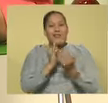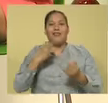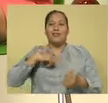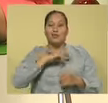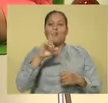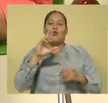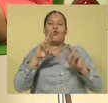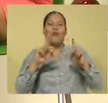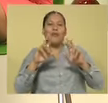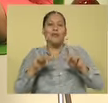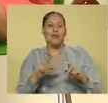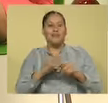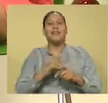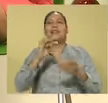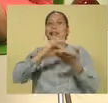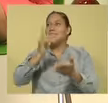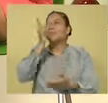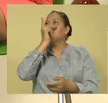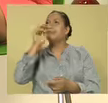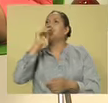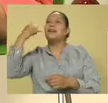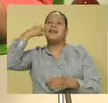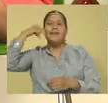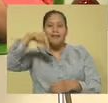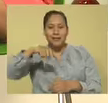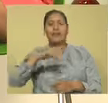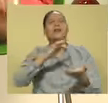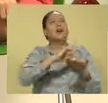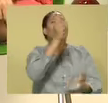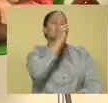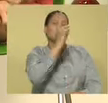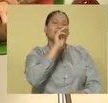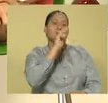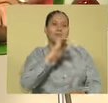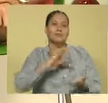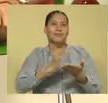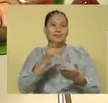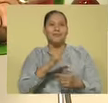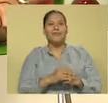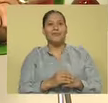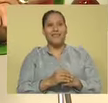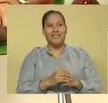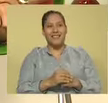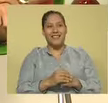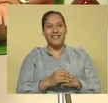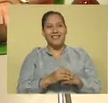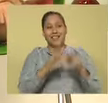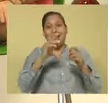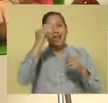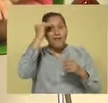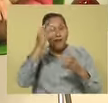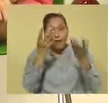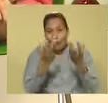rompi. Gracias a tus papás que llamaron al programa. Sí, gracias Muchas papá, gracias. mamá. Son Y ya un no encanto. andes tocando el piano al revés, ¿eh? Basta de ñáñara.